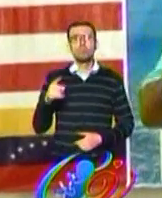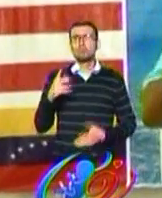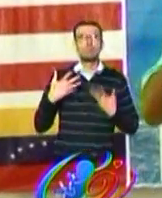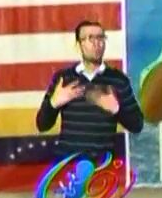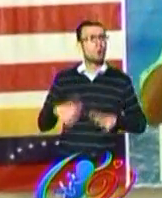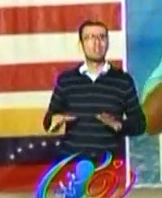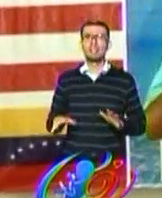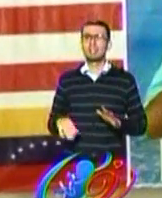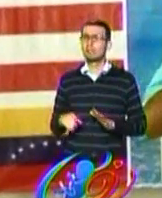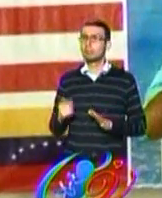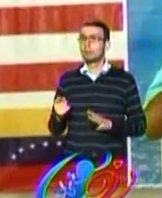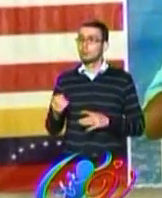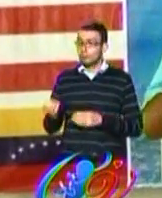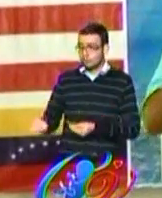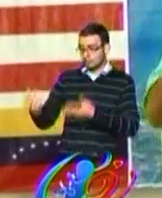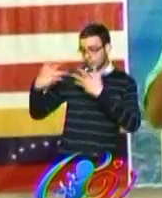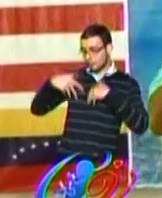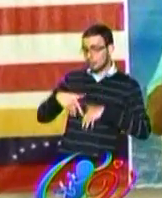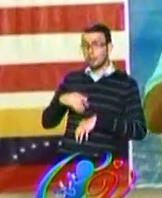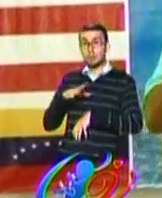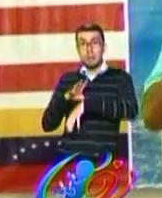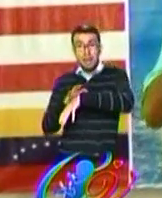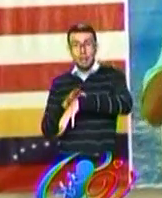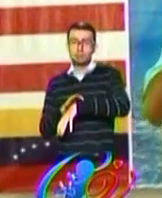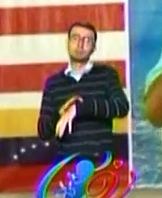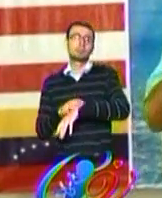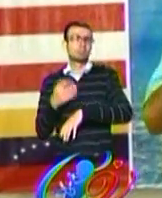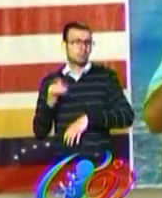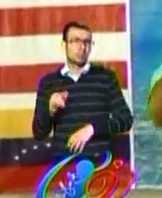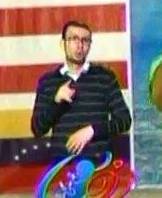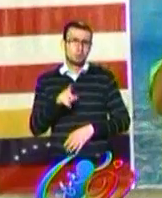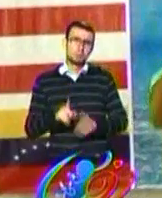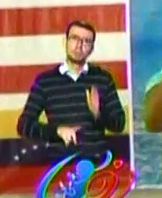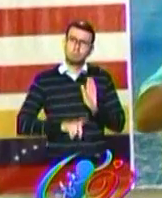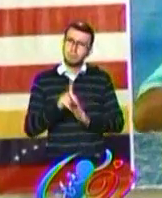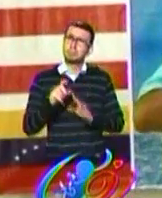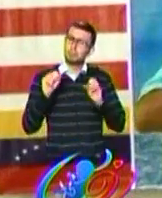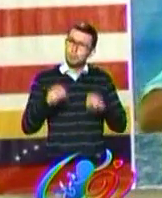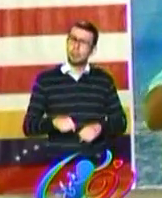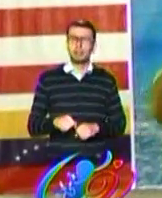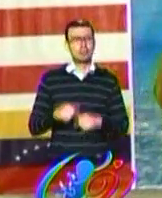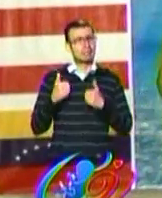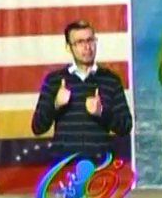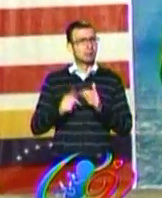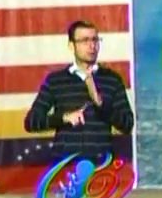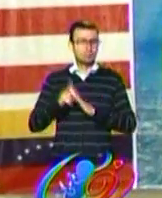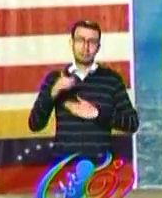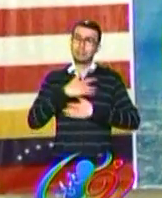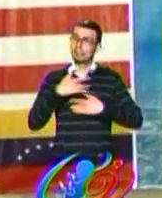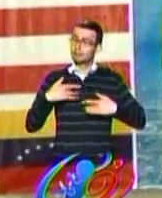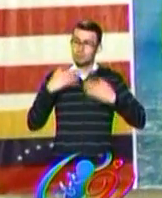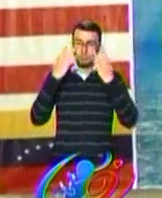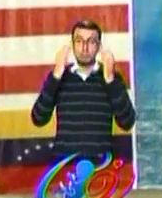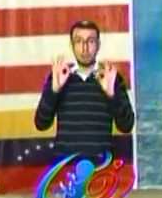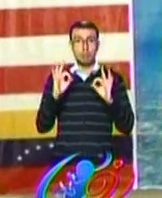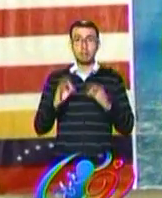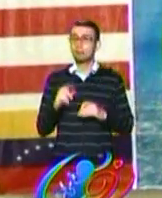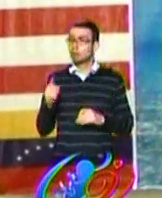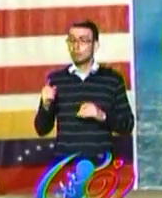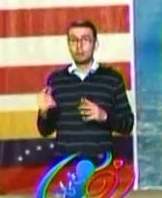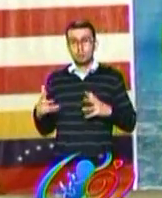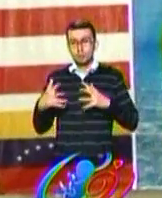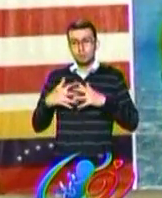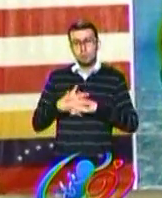alimentario en un medicamento, con eso ustedes pueden tener un gran resultado para la salud. Si ustedes combinan